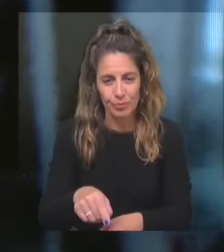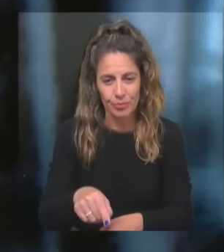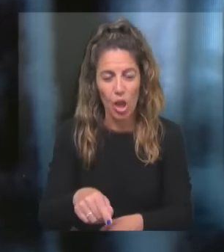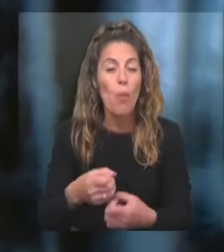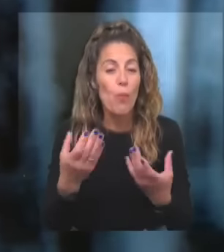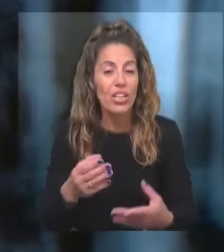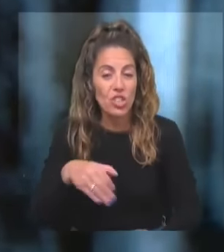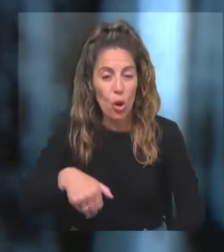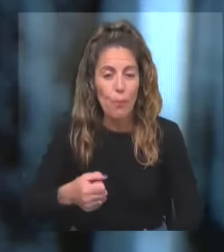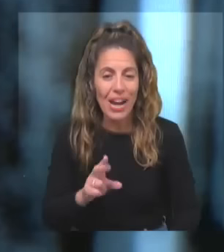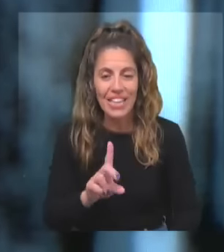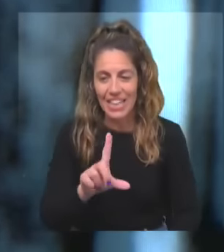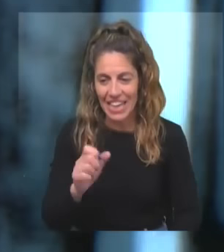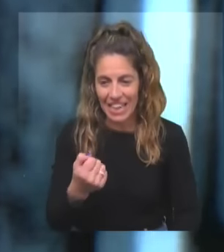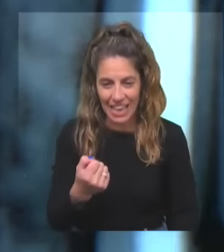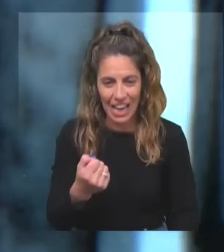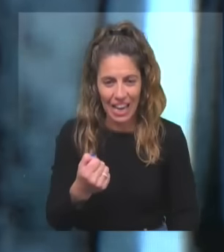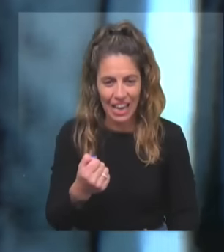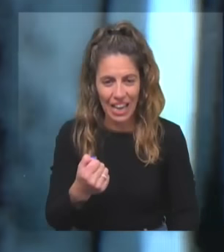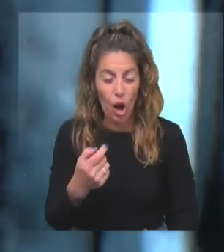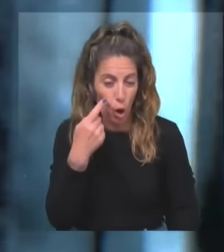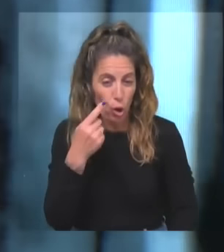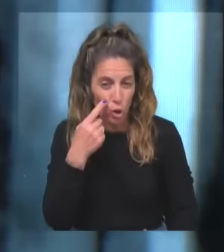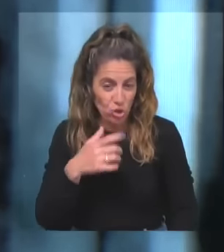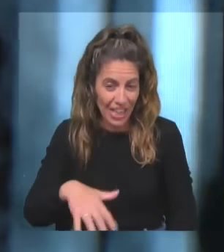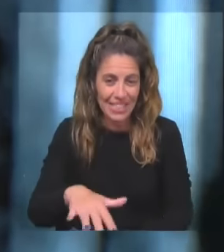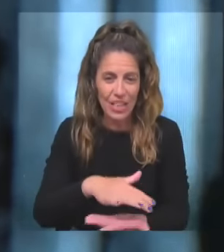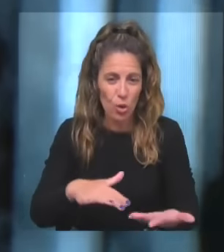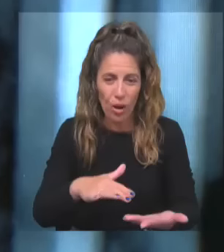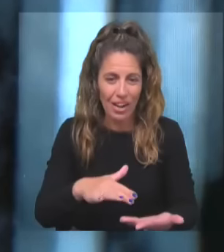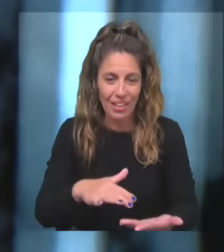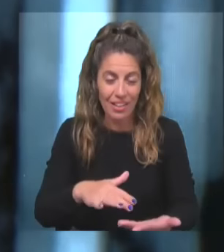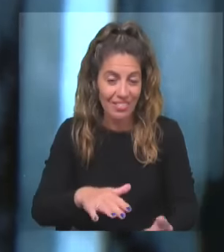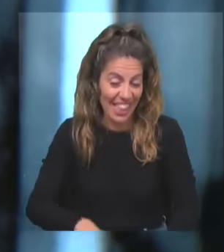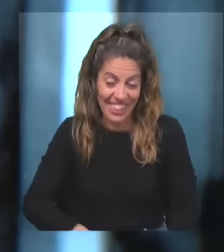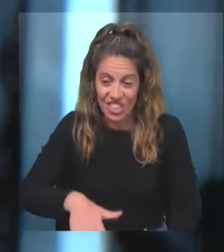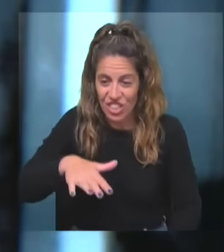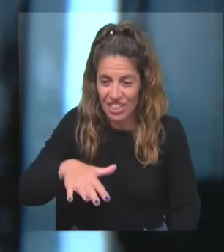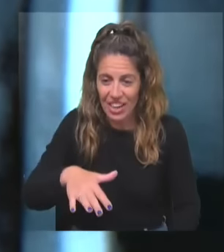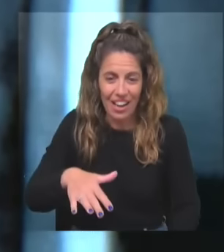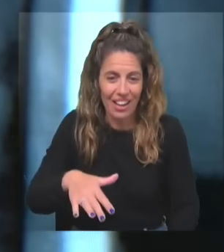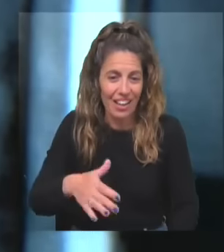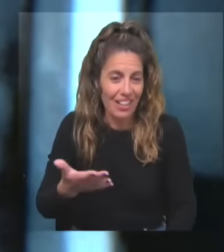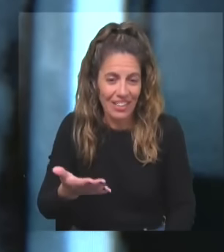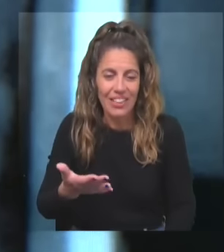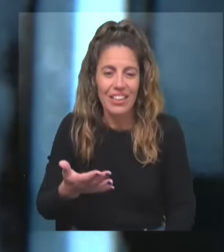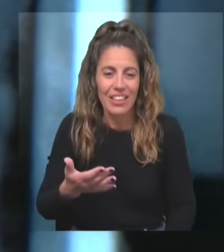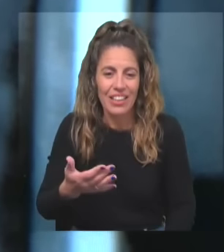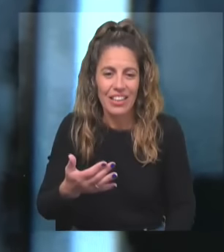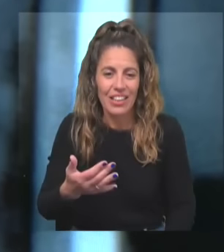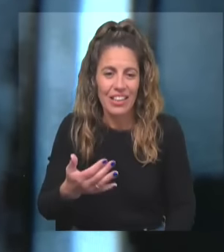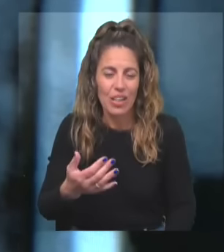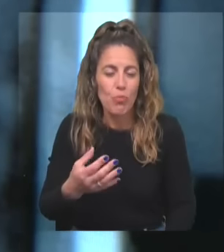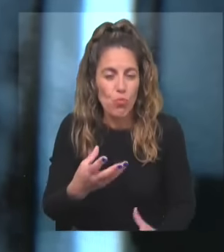Por eso Marianela conoce La Huella desde sus entrañas, digamos, claro. Y como dice Esteban, es una chiquilina de una